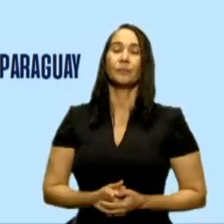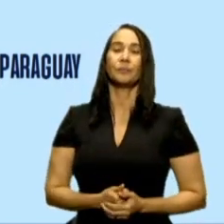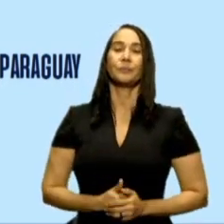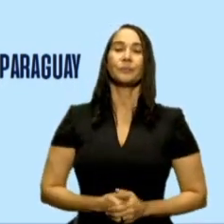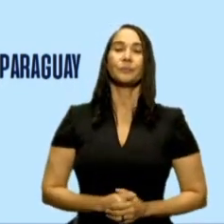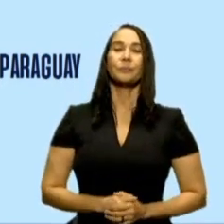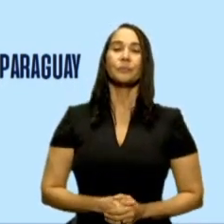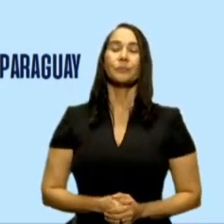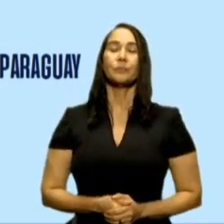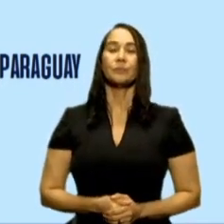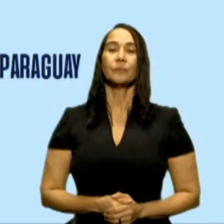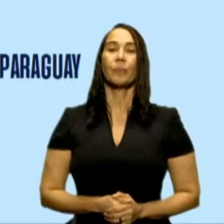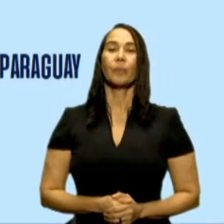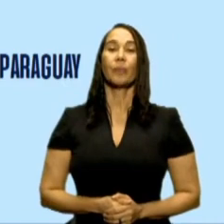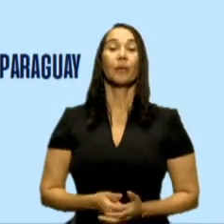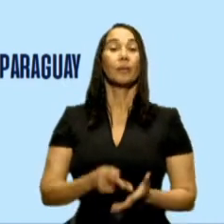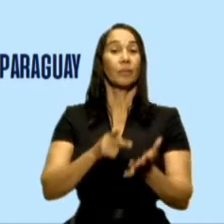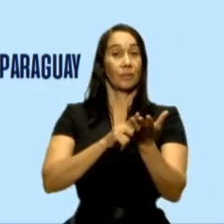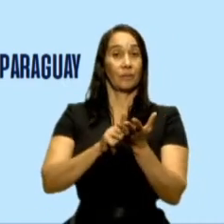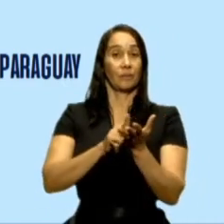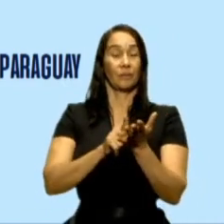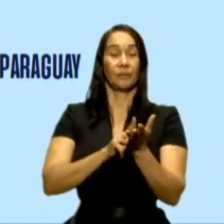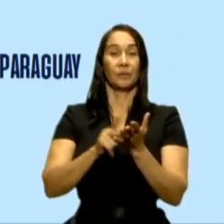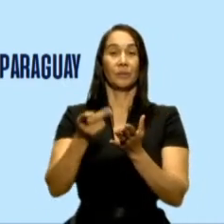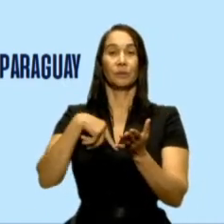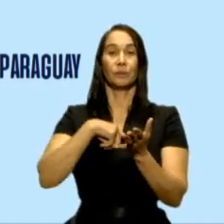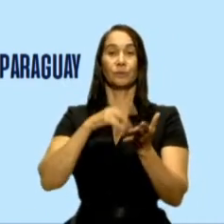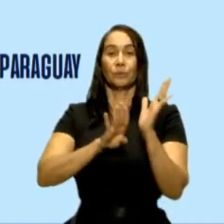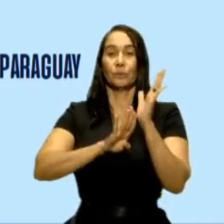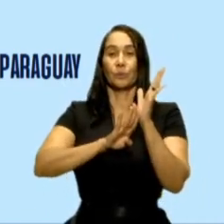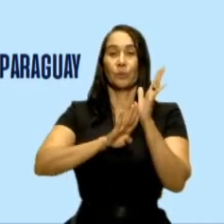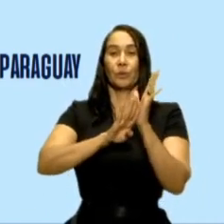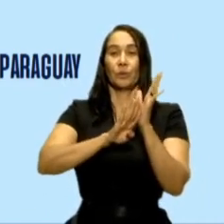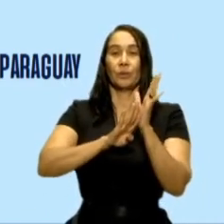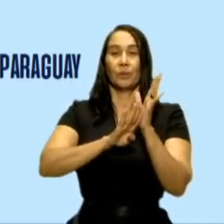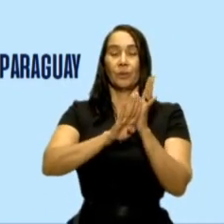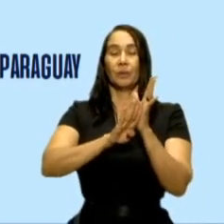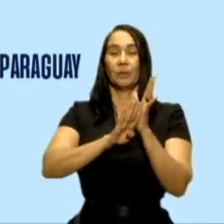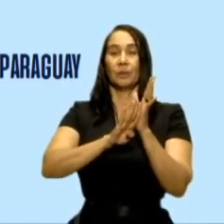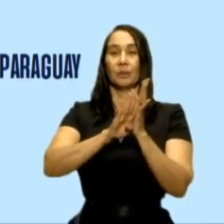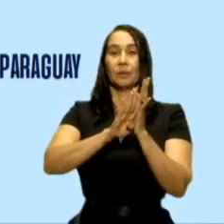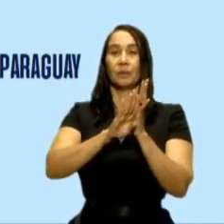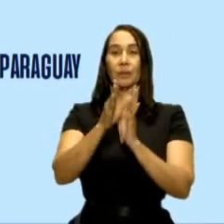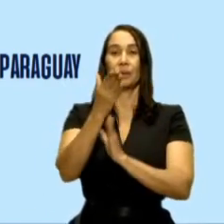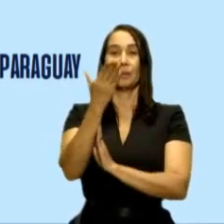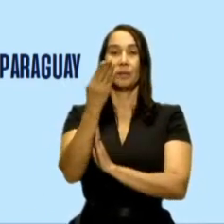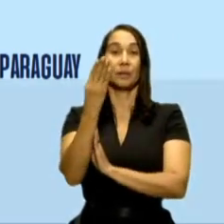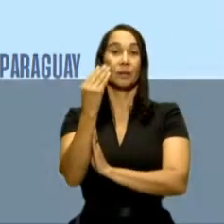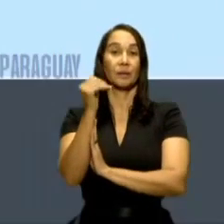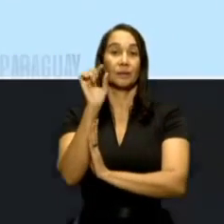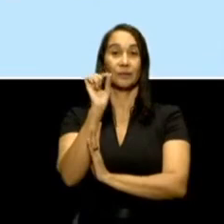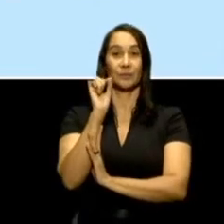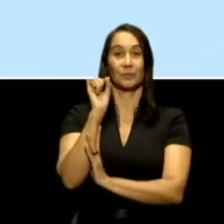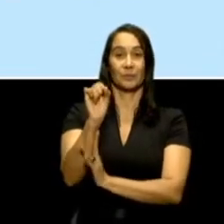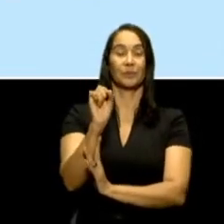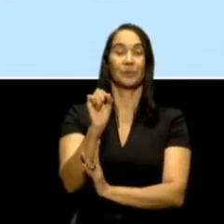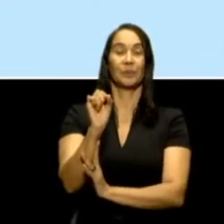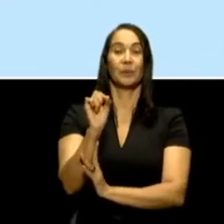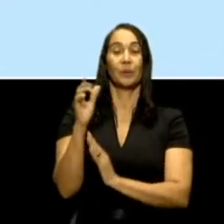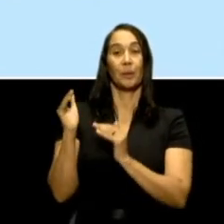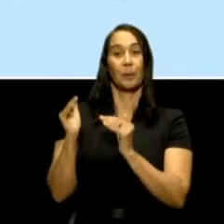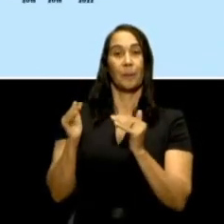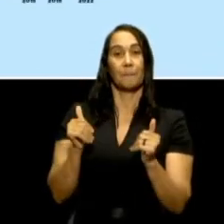efectivamente nosotros avanzamos 15, 14 puntos y